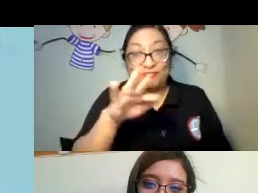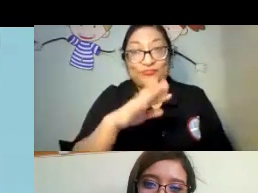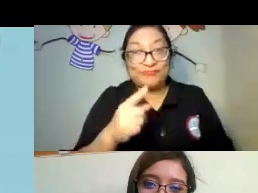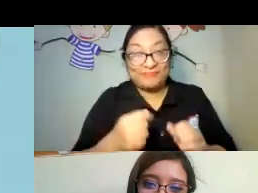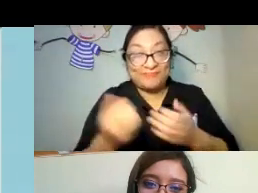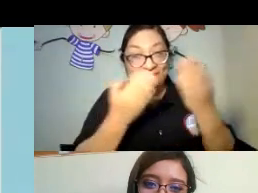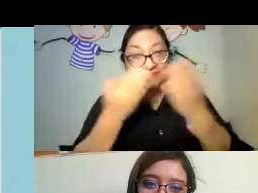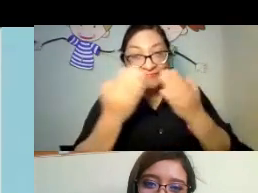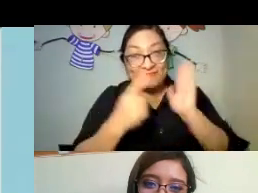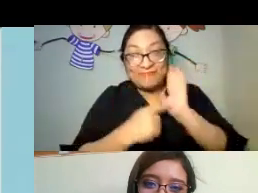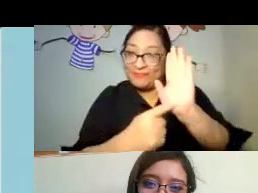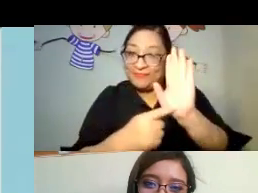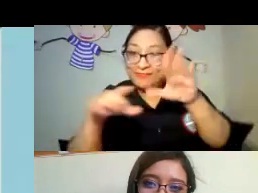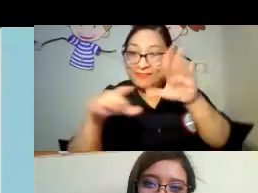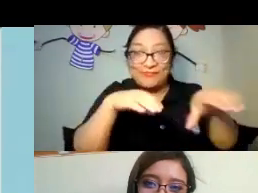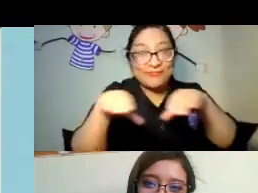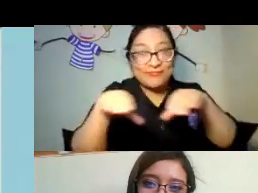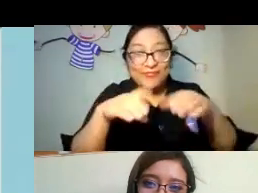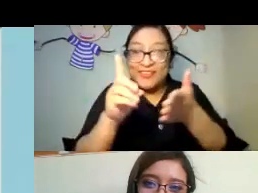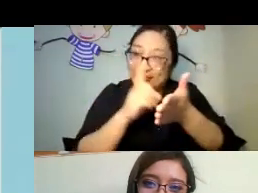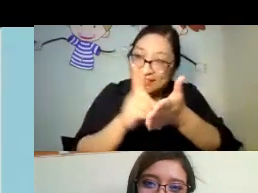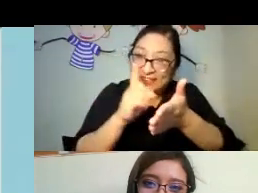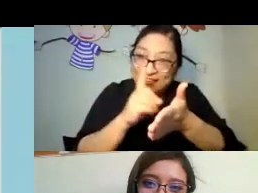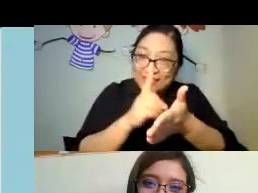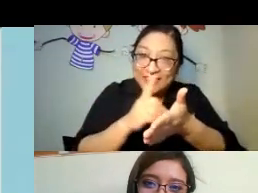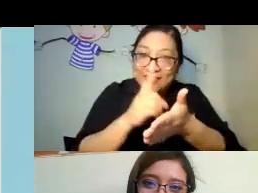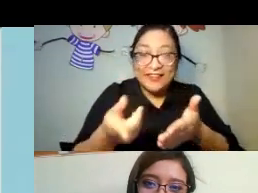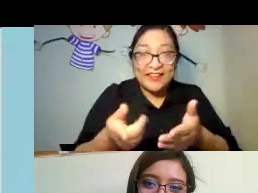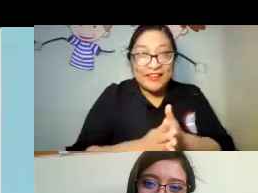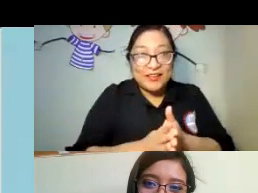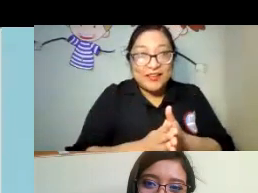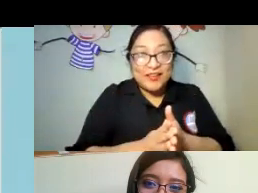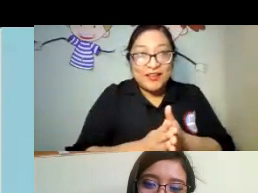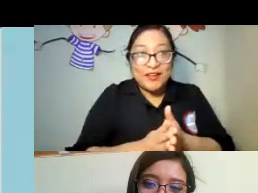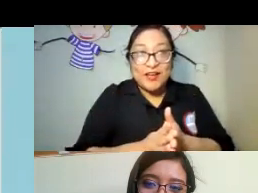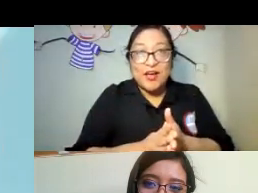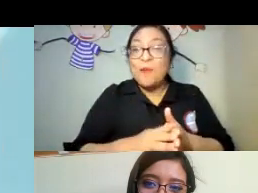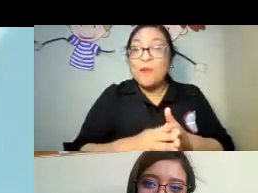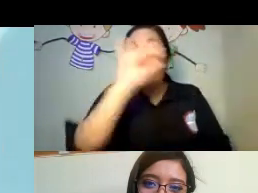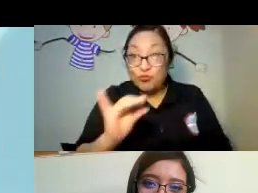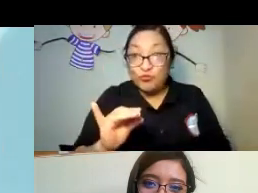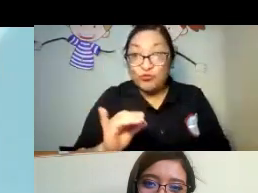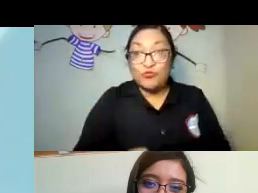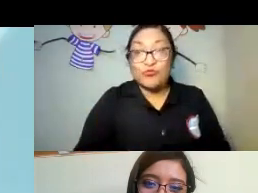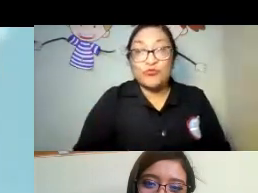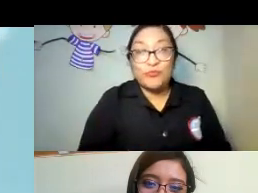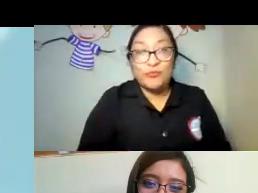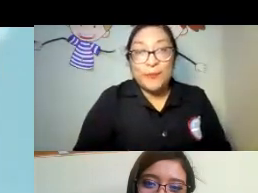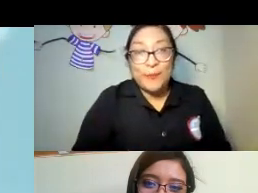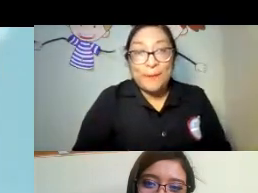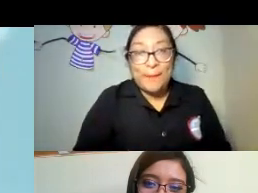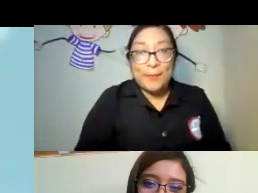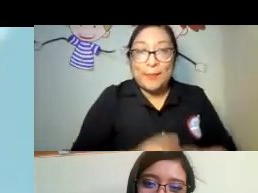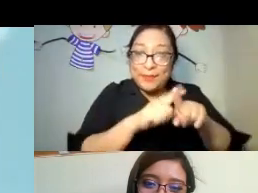sus actividades y tareas por medio de la plataforma Zoom, con